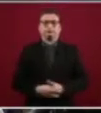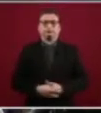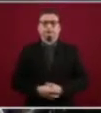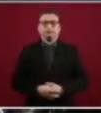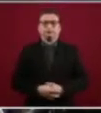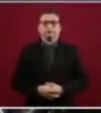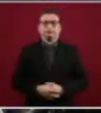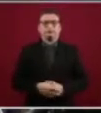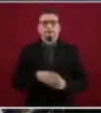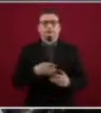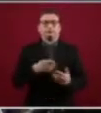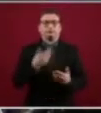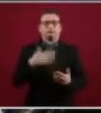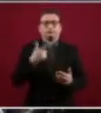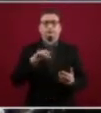de